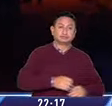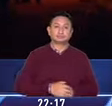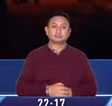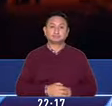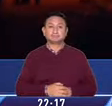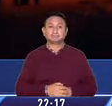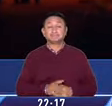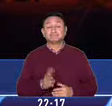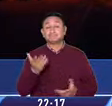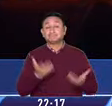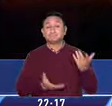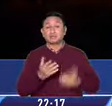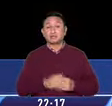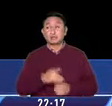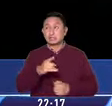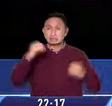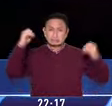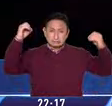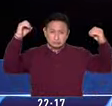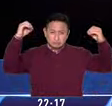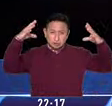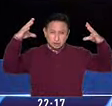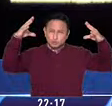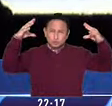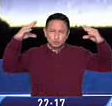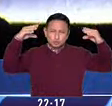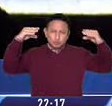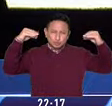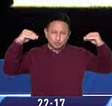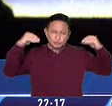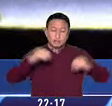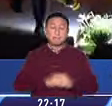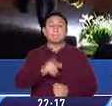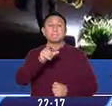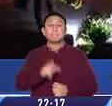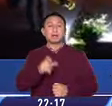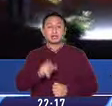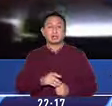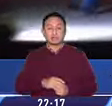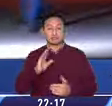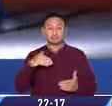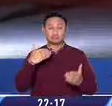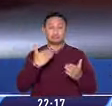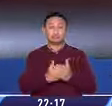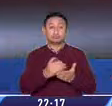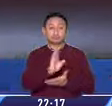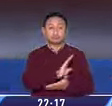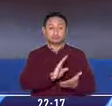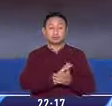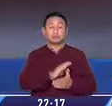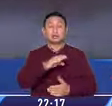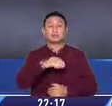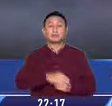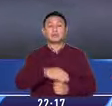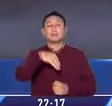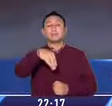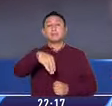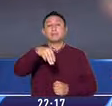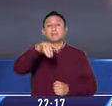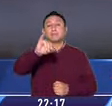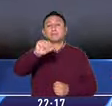Tal vez aprovechando la poca iluminación que existe en aquella cuadra, sujetos desconocidos arribaron hasta la cooperativa Miami Beach en el